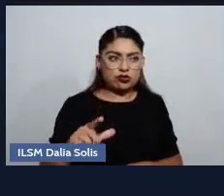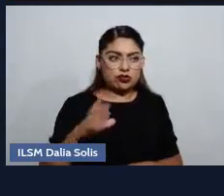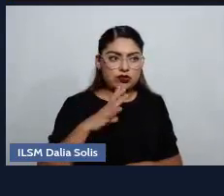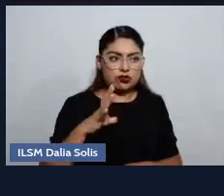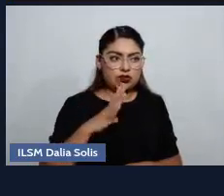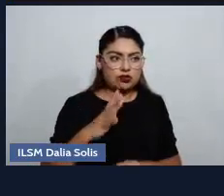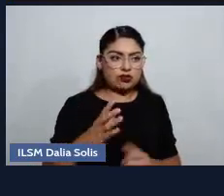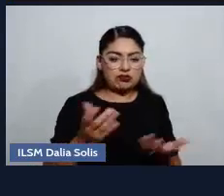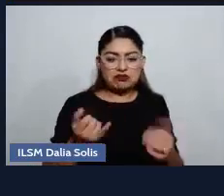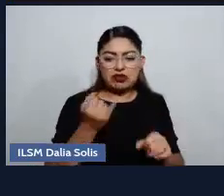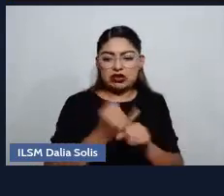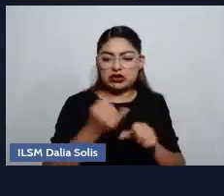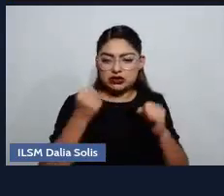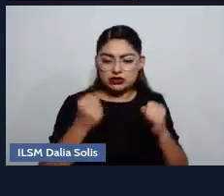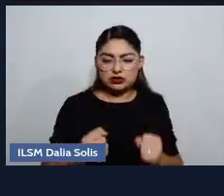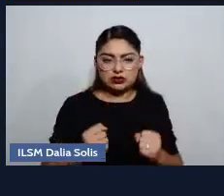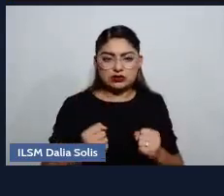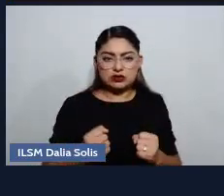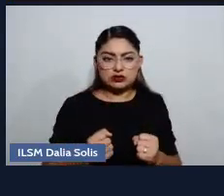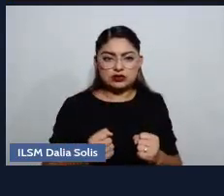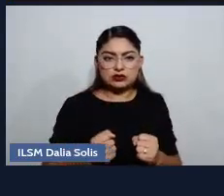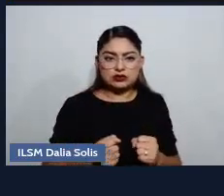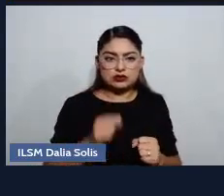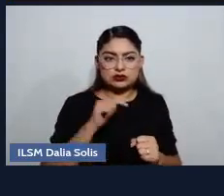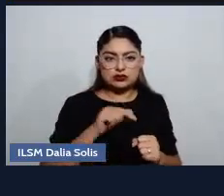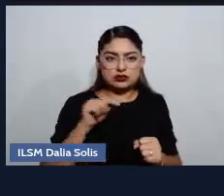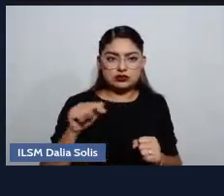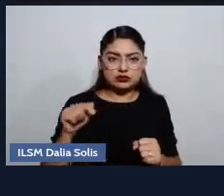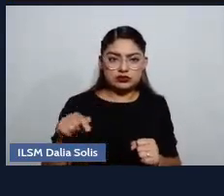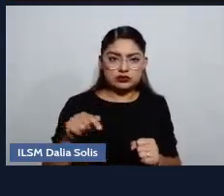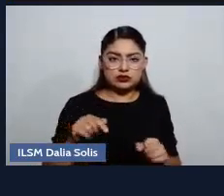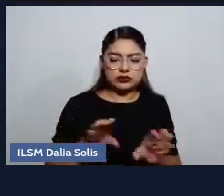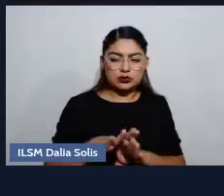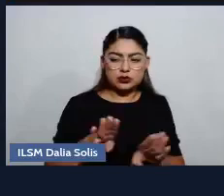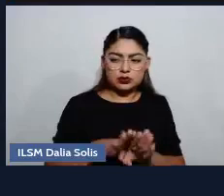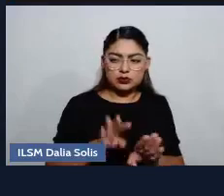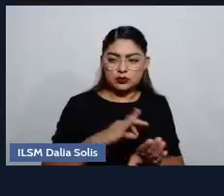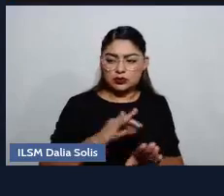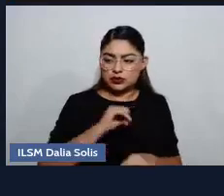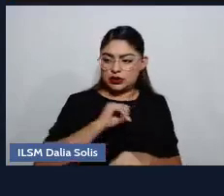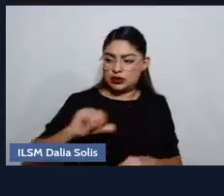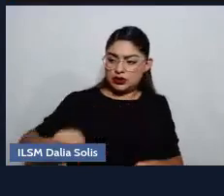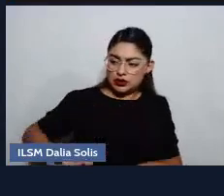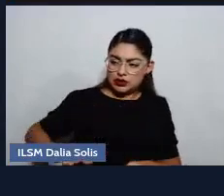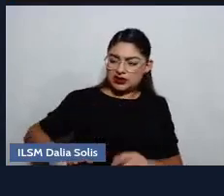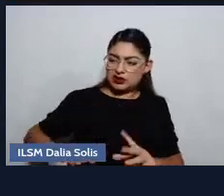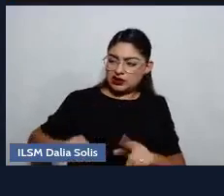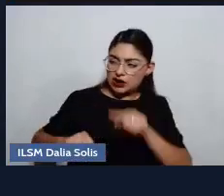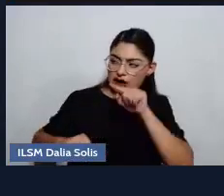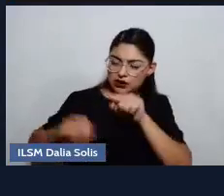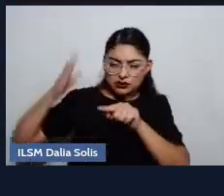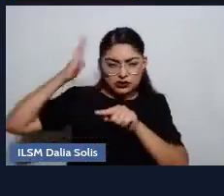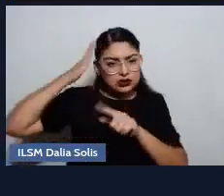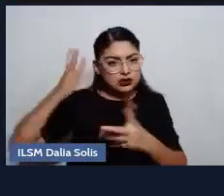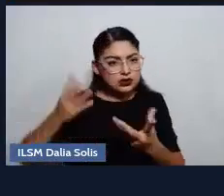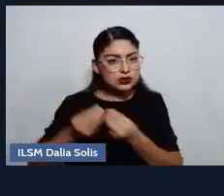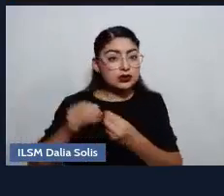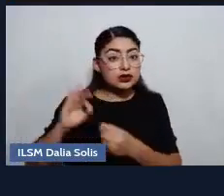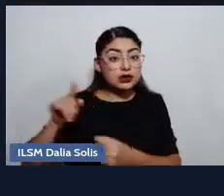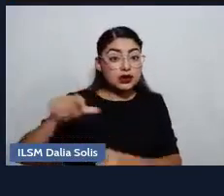o ven gente, nosotros hacemos el enlace con la alcaldía y la alcaldía empieza a